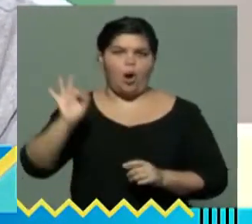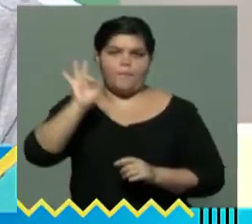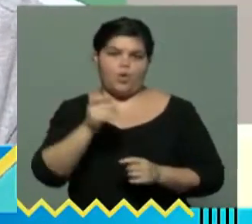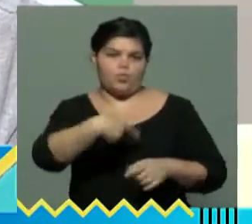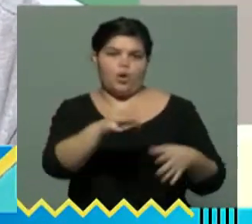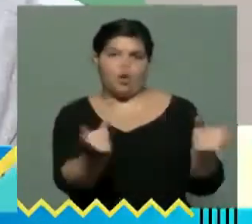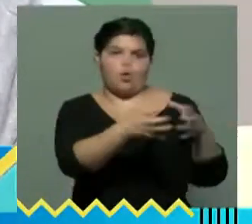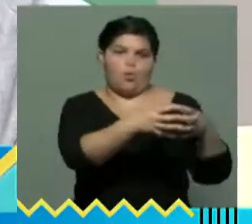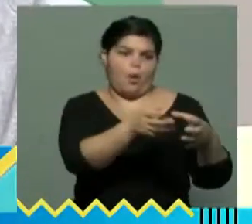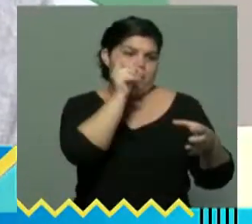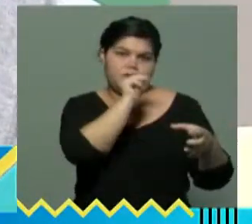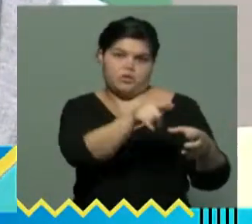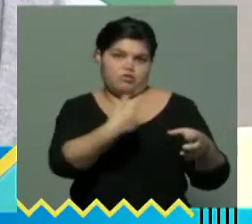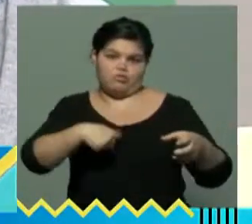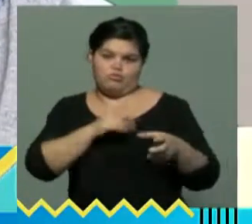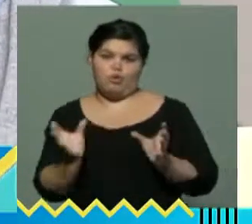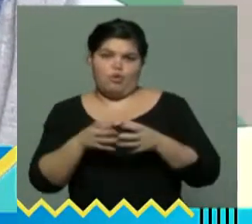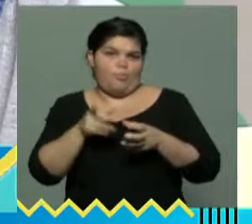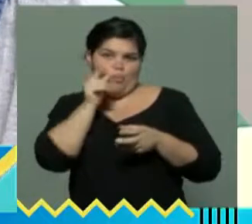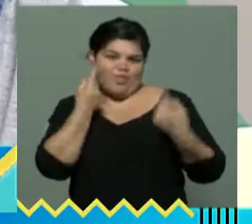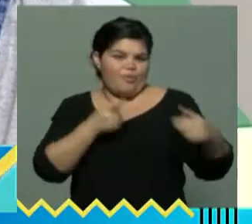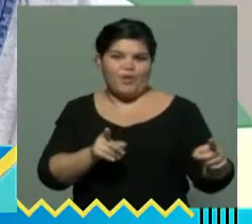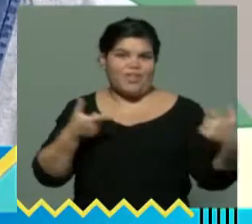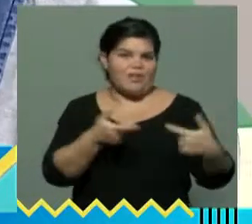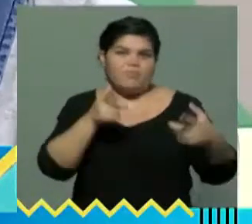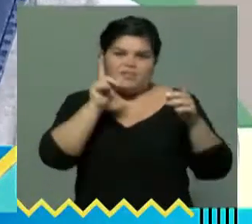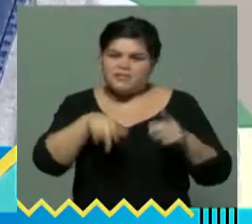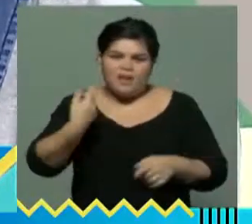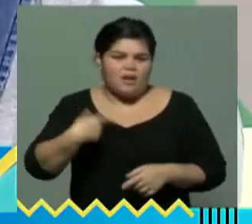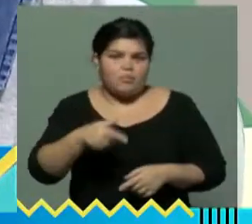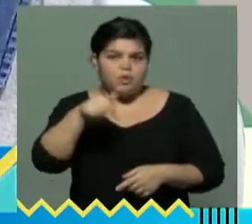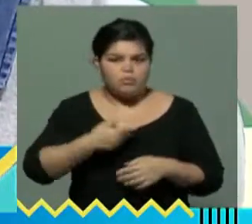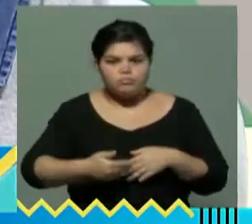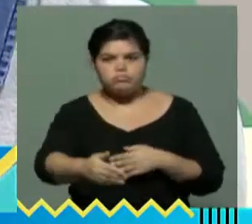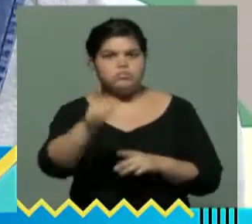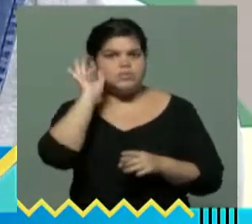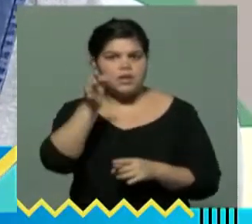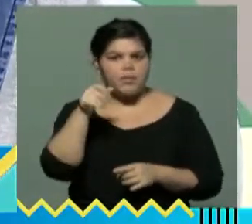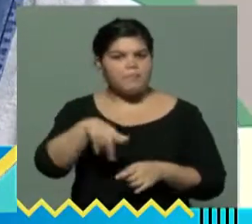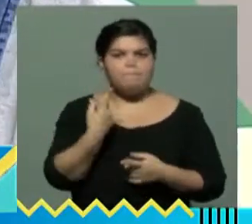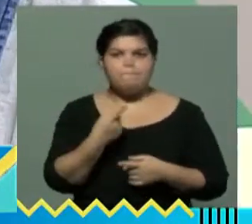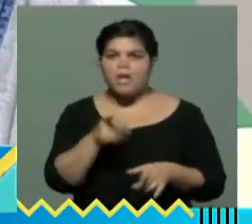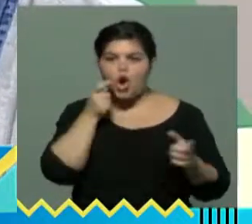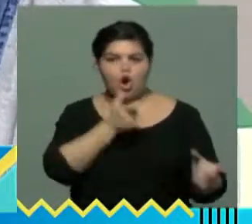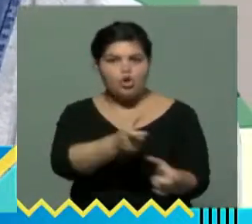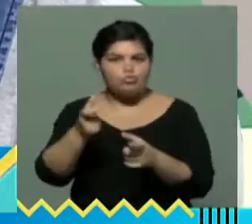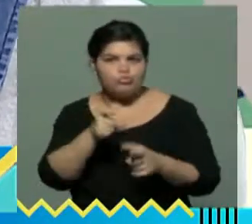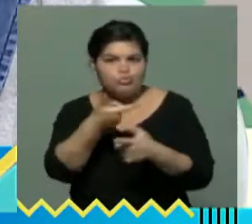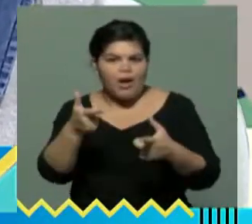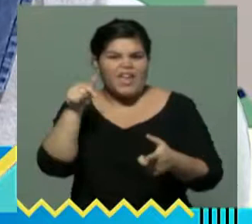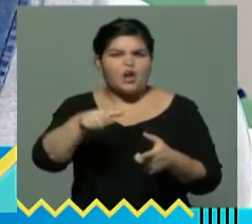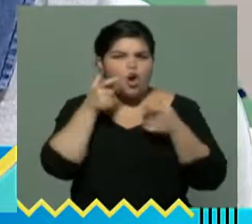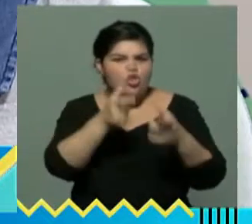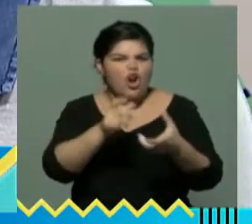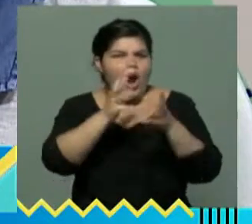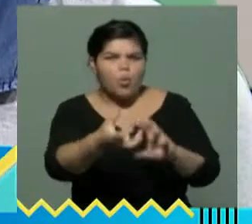y nosotros estamos en otro, creemos que hay muchas ideas que fueron buenas y las estamos manteniendo. ¿Qué pasa? Lamentablemente no tienen control, y el control significa ajustar, sino